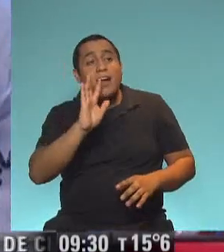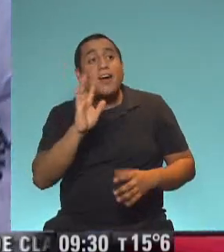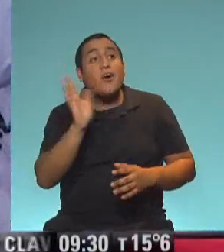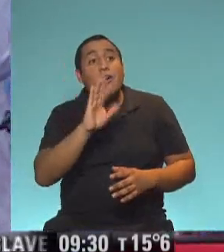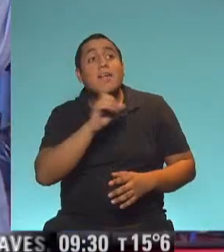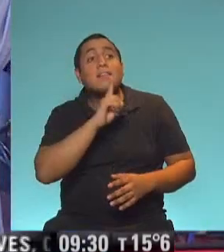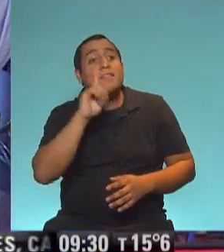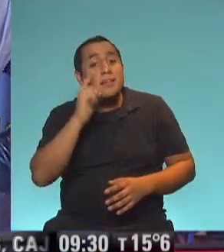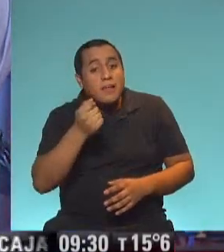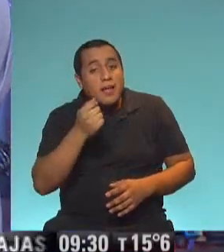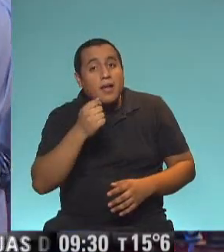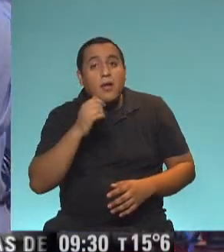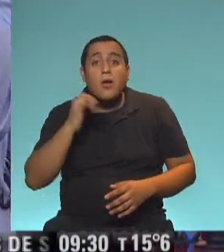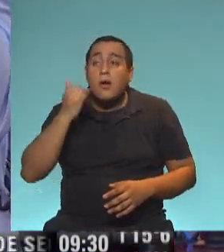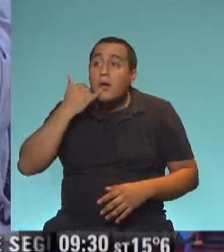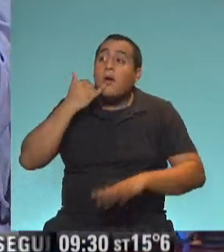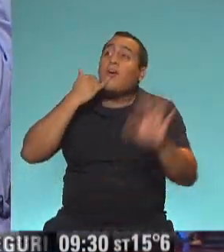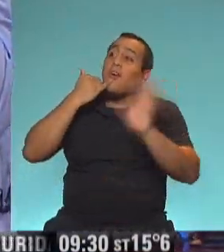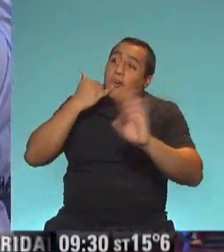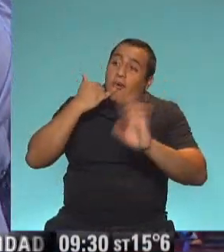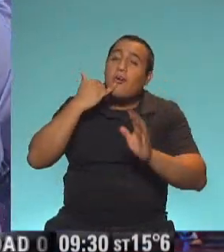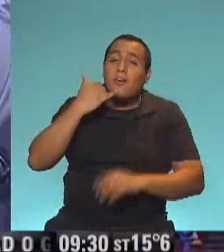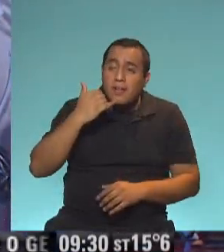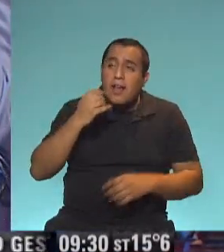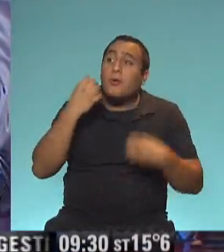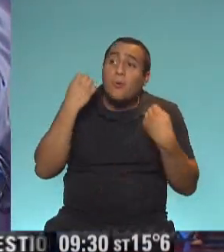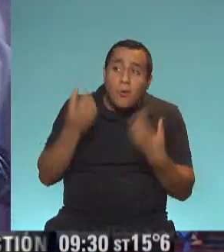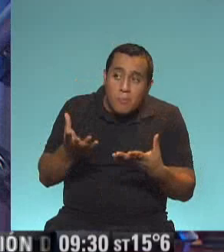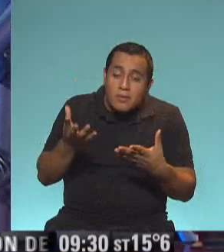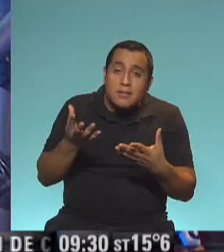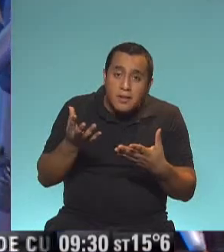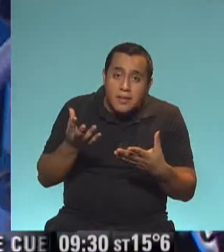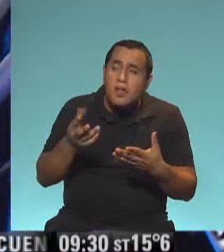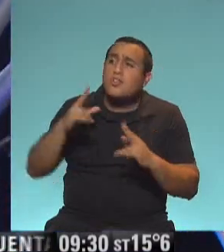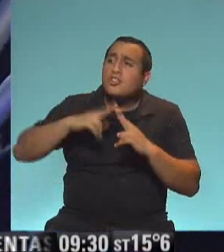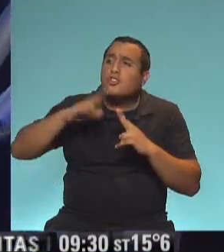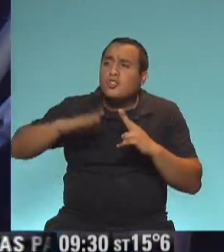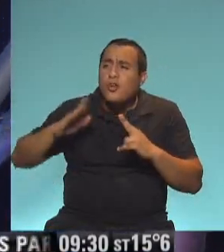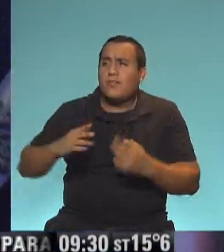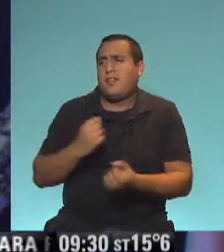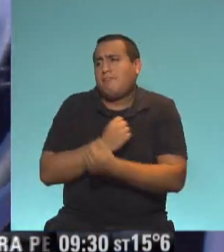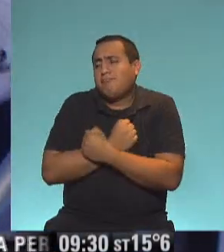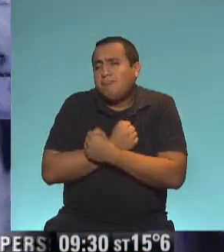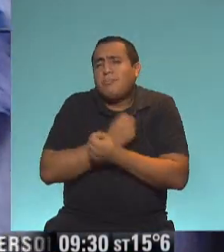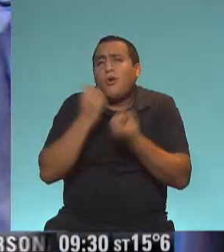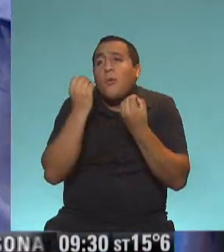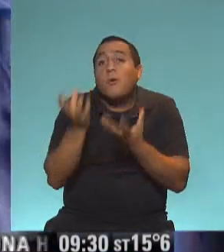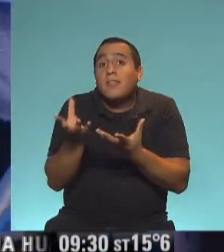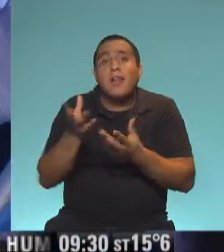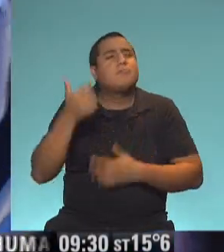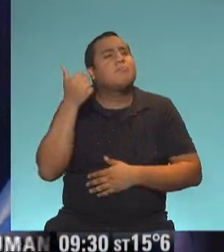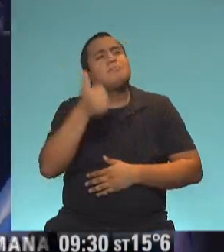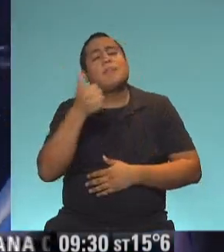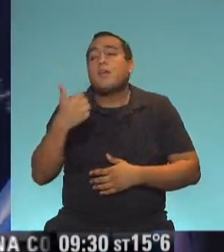Elvira. Hola, Ernesto. ¿Cómo estás, sobrino querido? Muy bien. Bien,